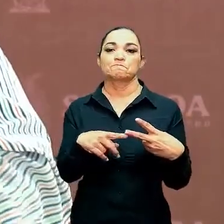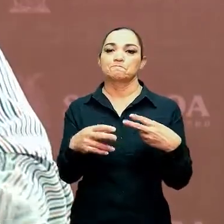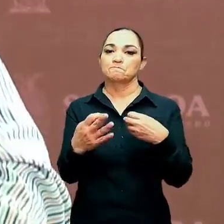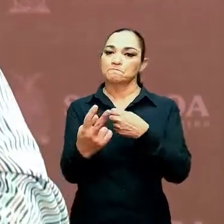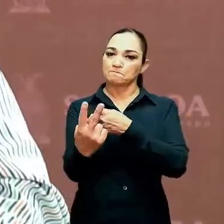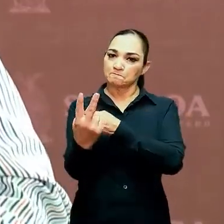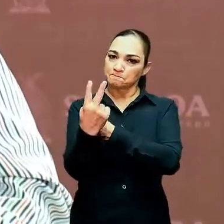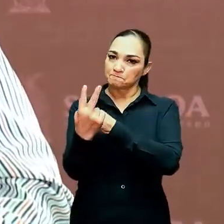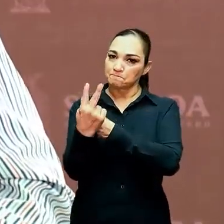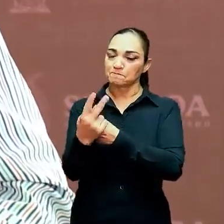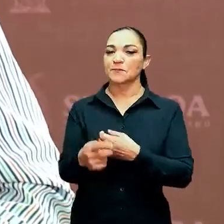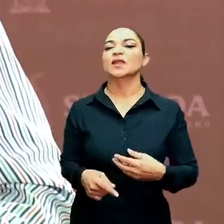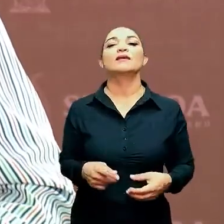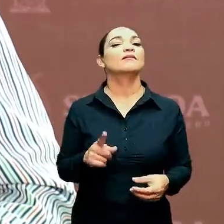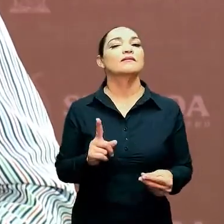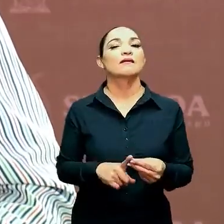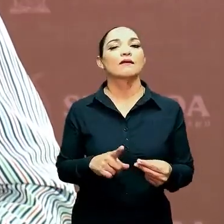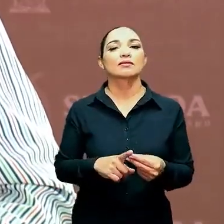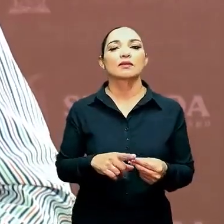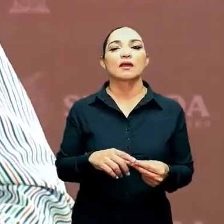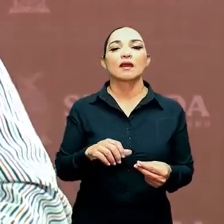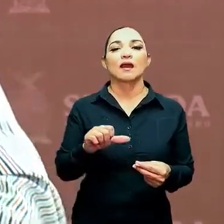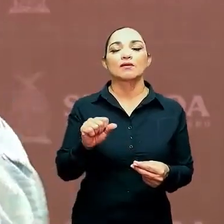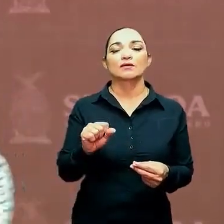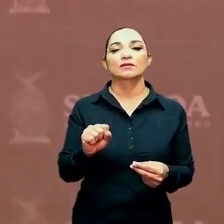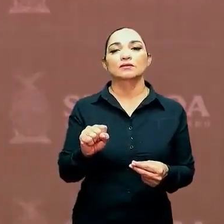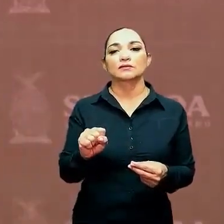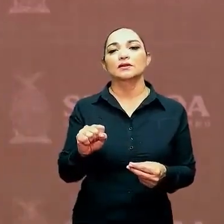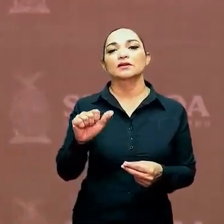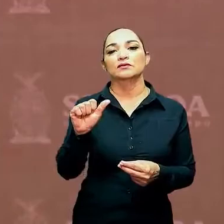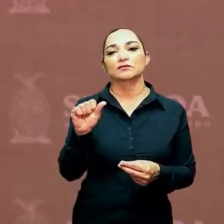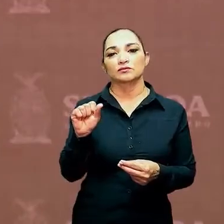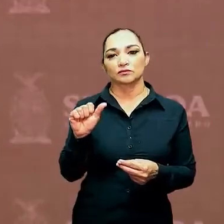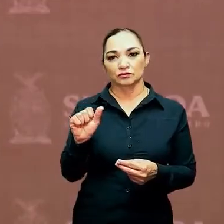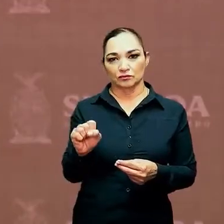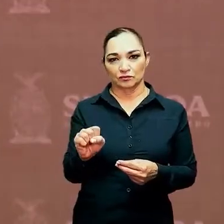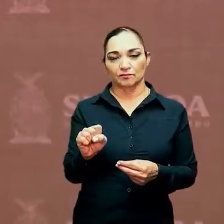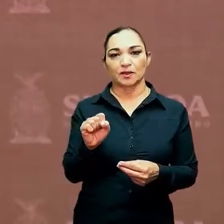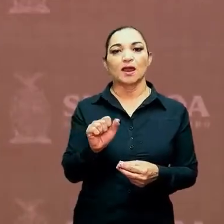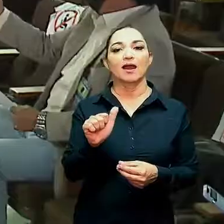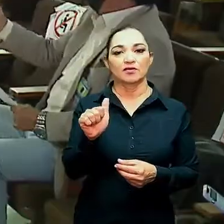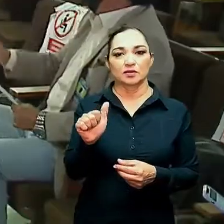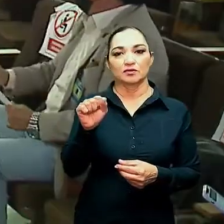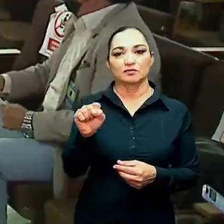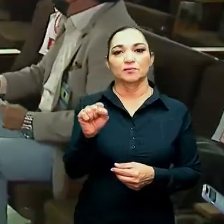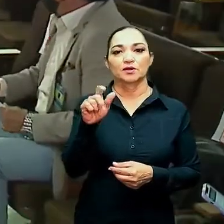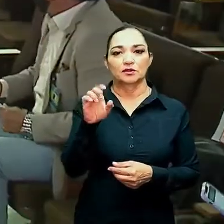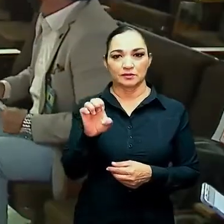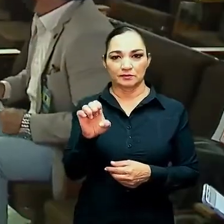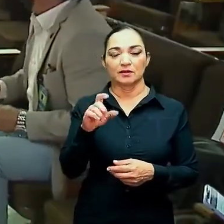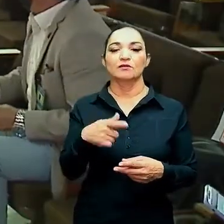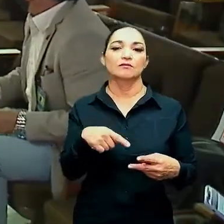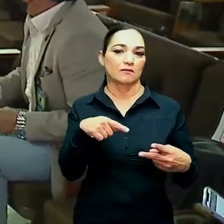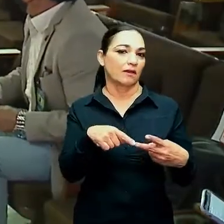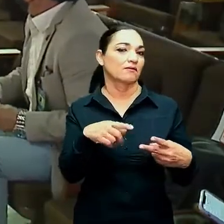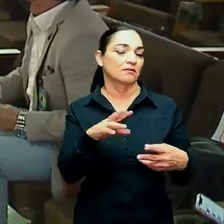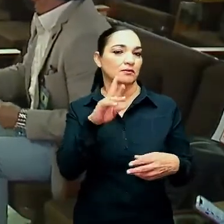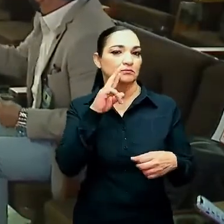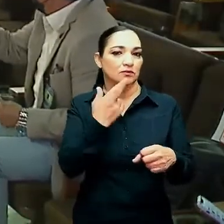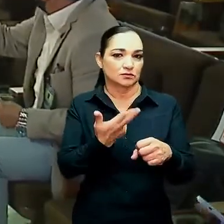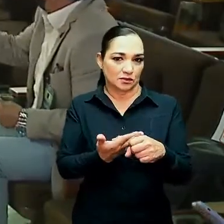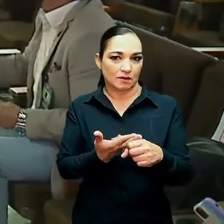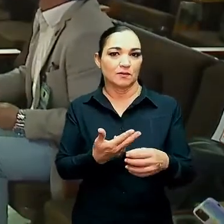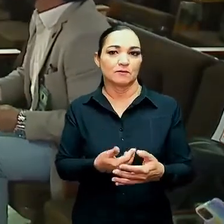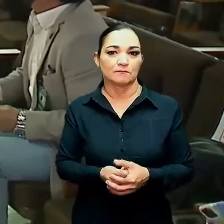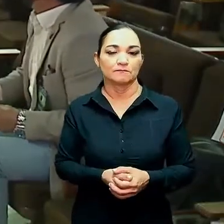practica la Auditoría Superior del Estado. Es entendible esa